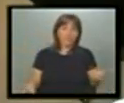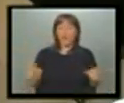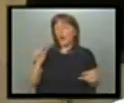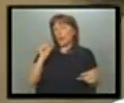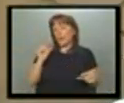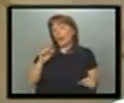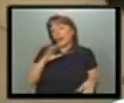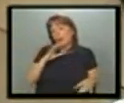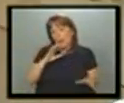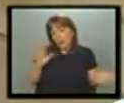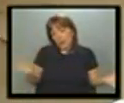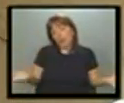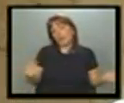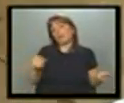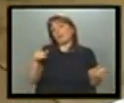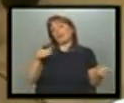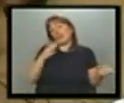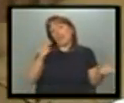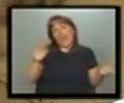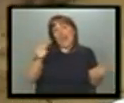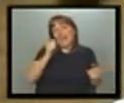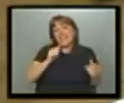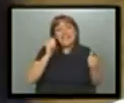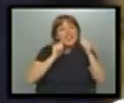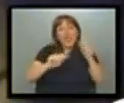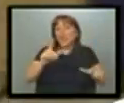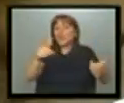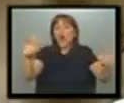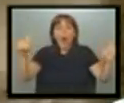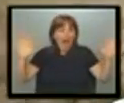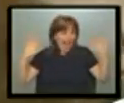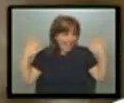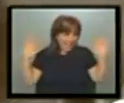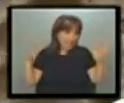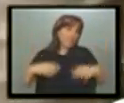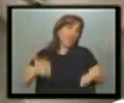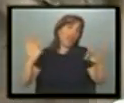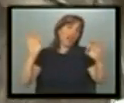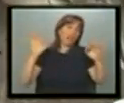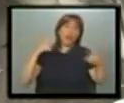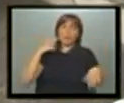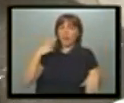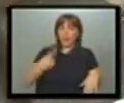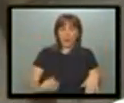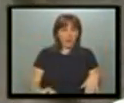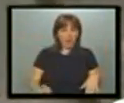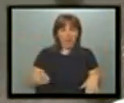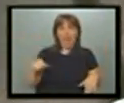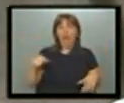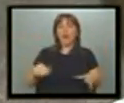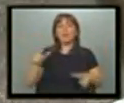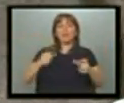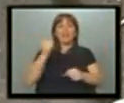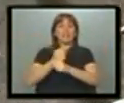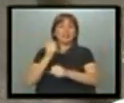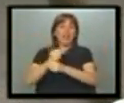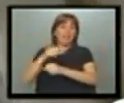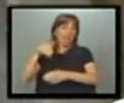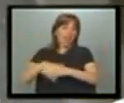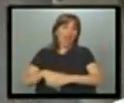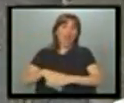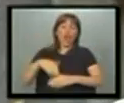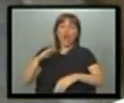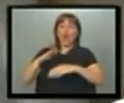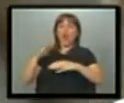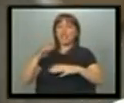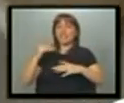este comercio, que ahora están tratando de arreglar por lo menos el frente, y lo podemos ver, ¿no? Totalmente destruido, y que podría haber sido una tragedia,